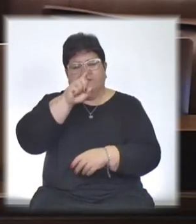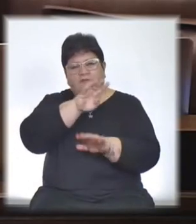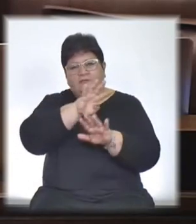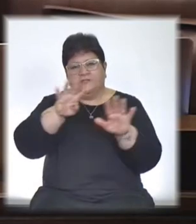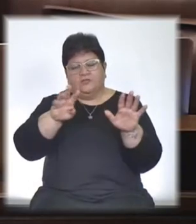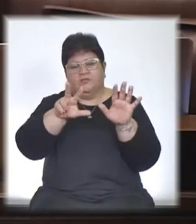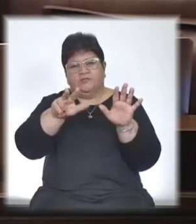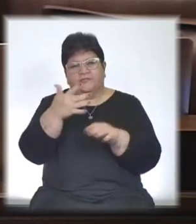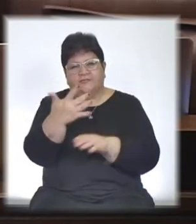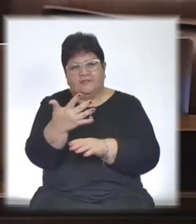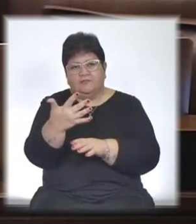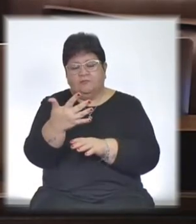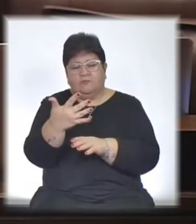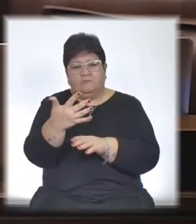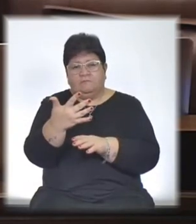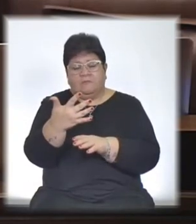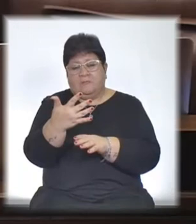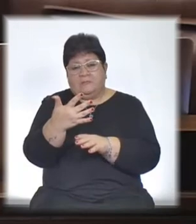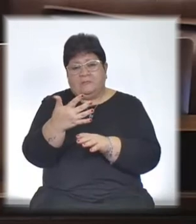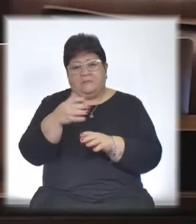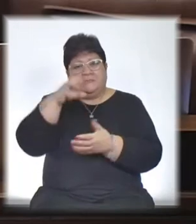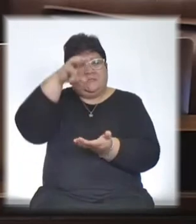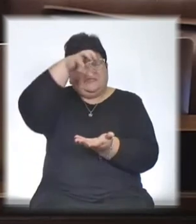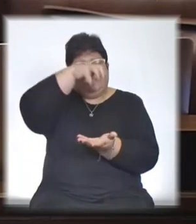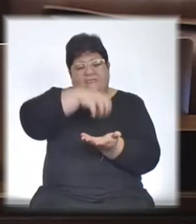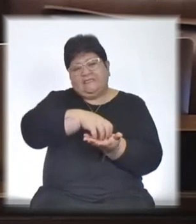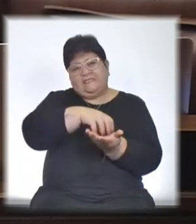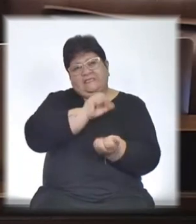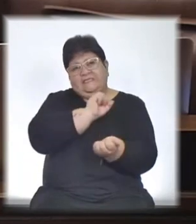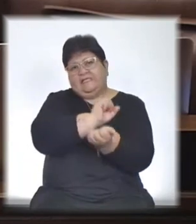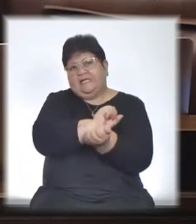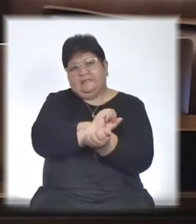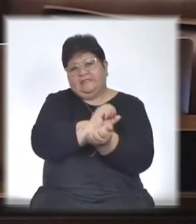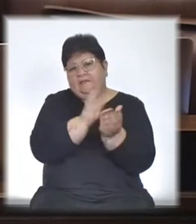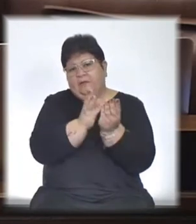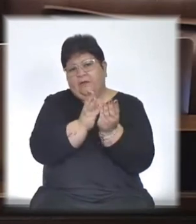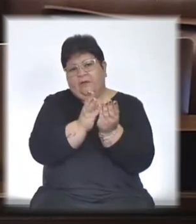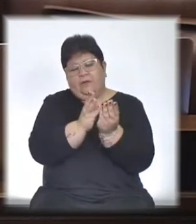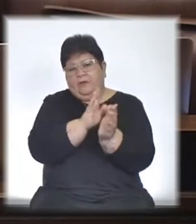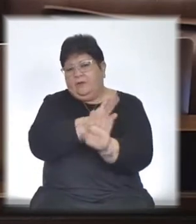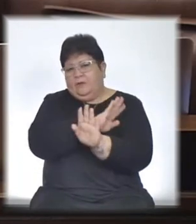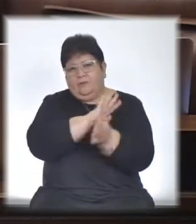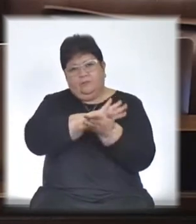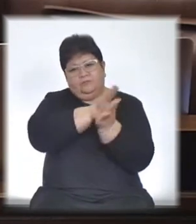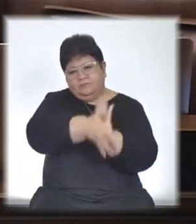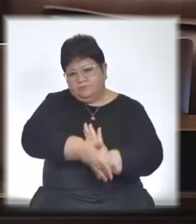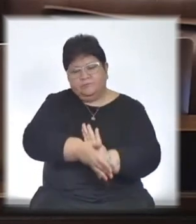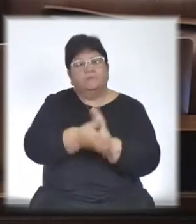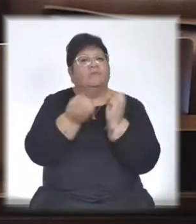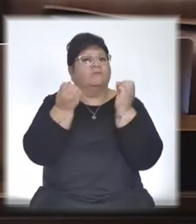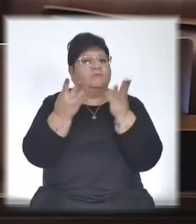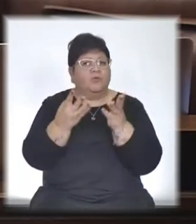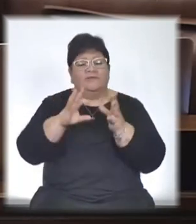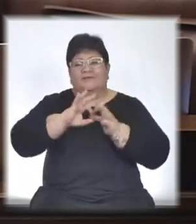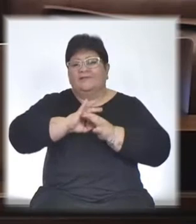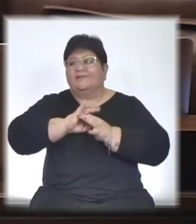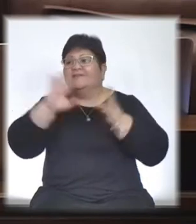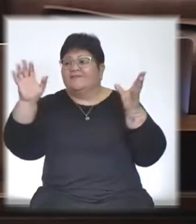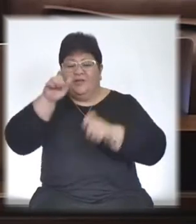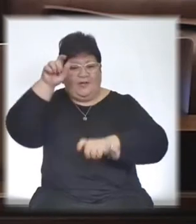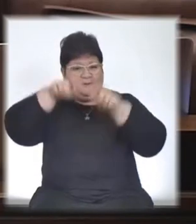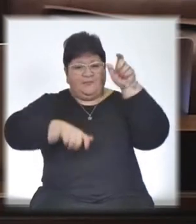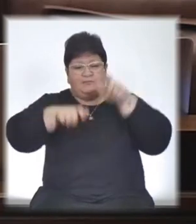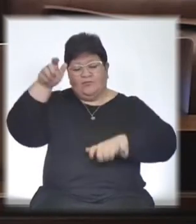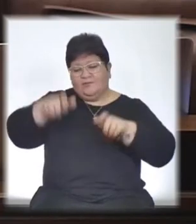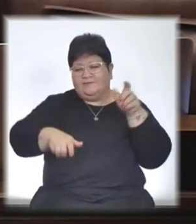quedaran vacías de presos políticos. Y eso solo puede resumirse en una palabra que era el clamor popular de aquel momento: